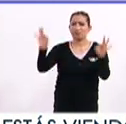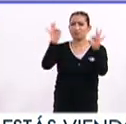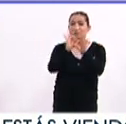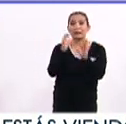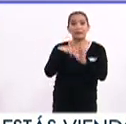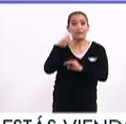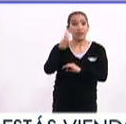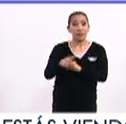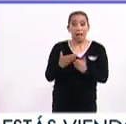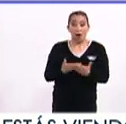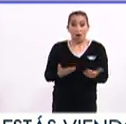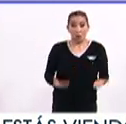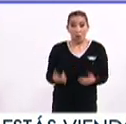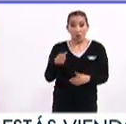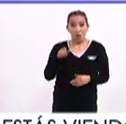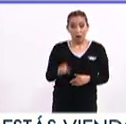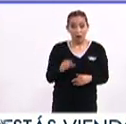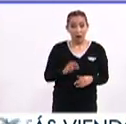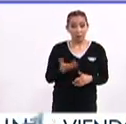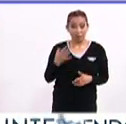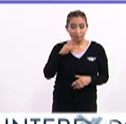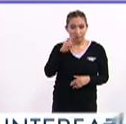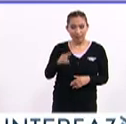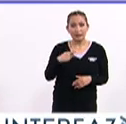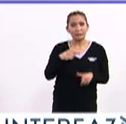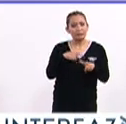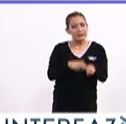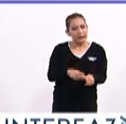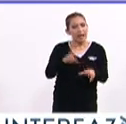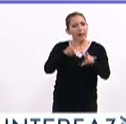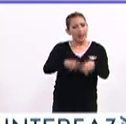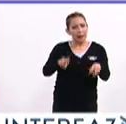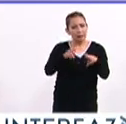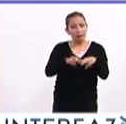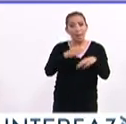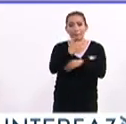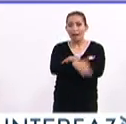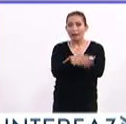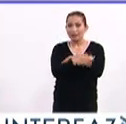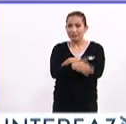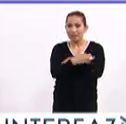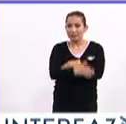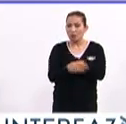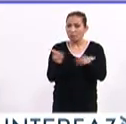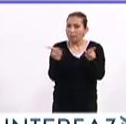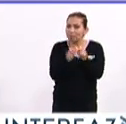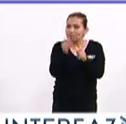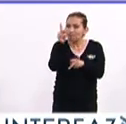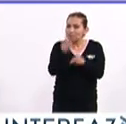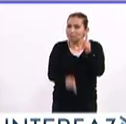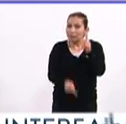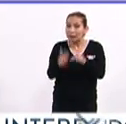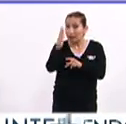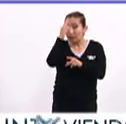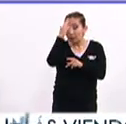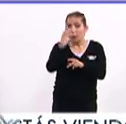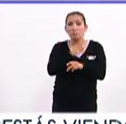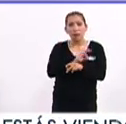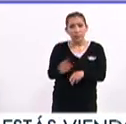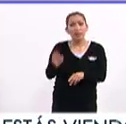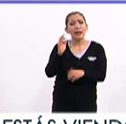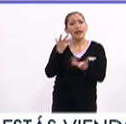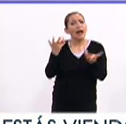pues resulta hoy más que nunca relevante. Vamos a seguirlo analizando. Mientras tanto, vamos a hacer una breve pausa. Les recuerdo que